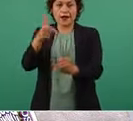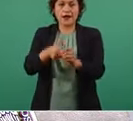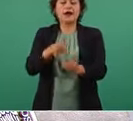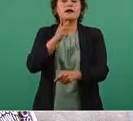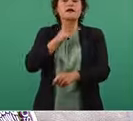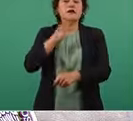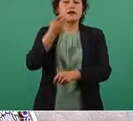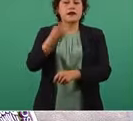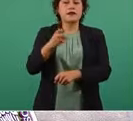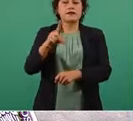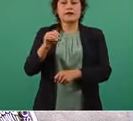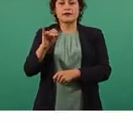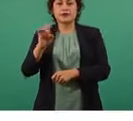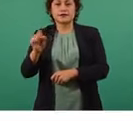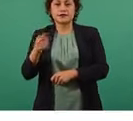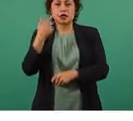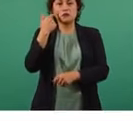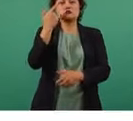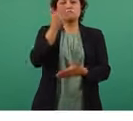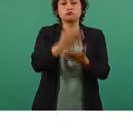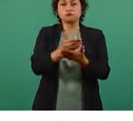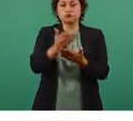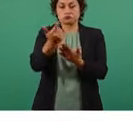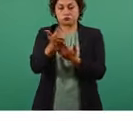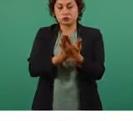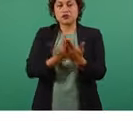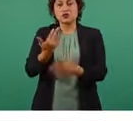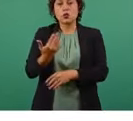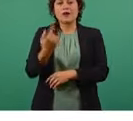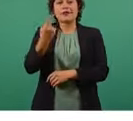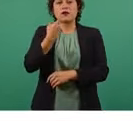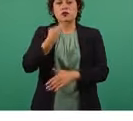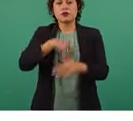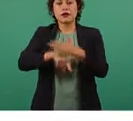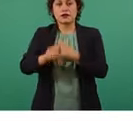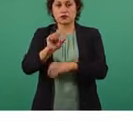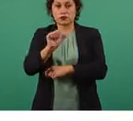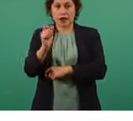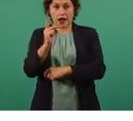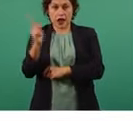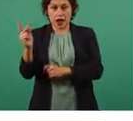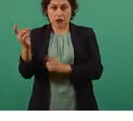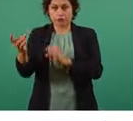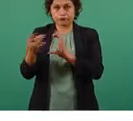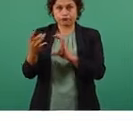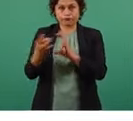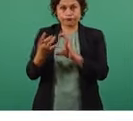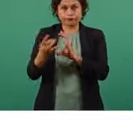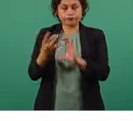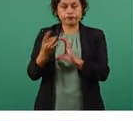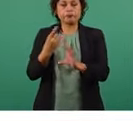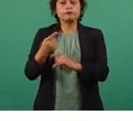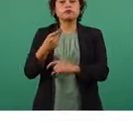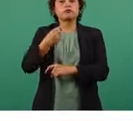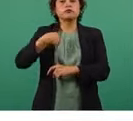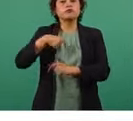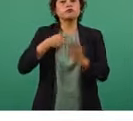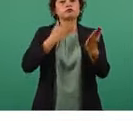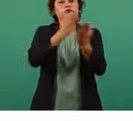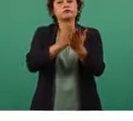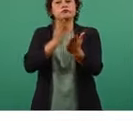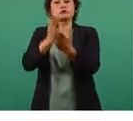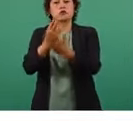se atendieron 251 denuncias recibidas a través de la app Litro por Litro. Fueron practicadas